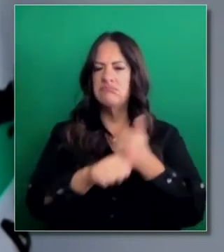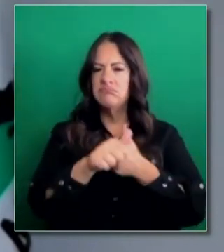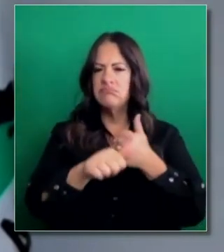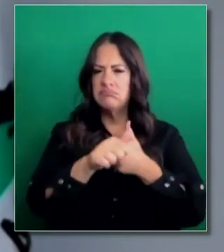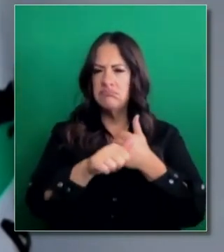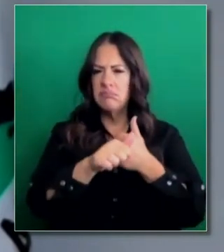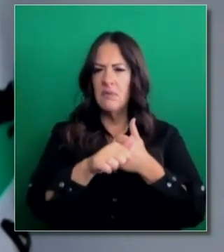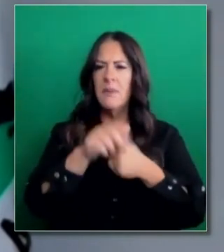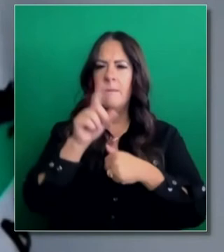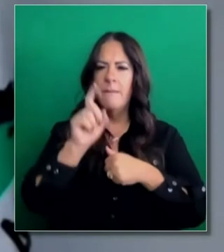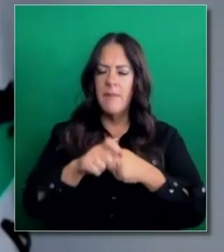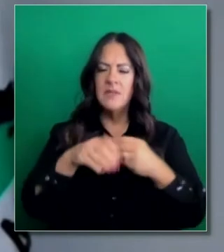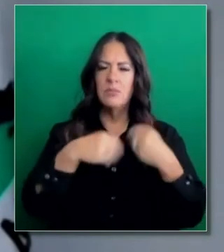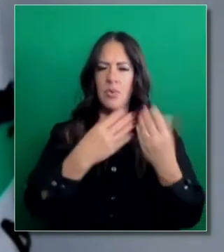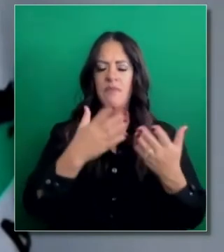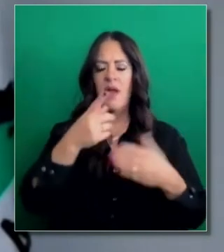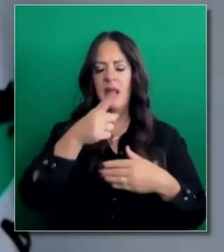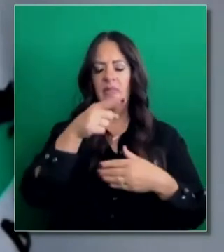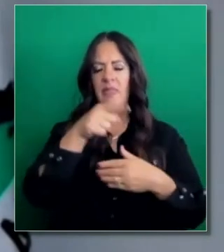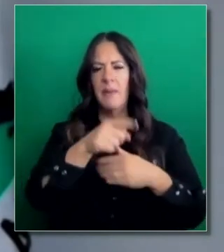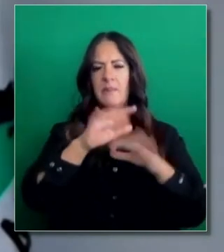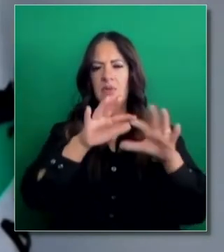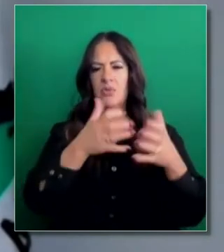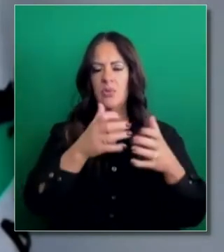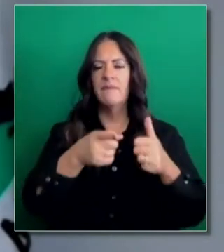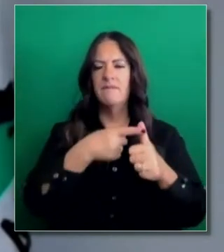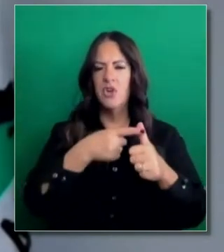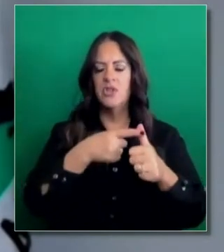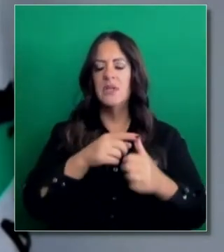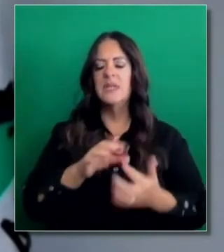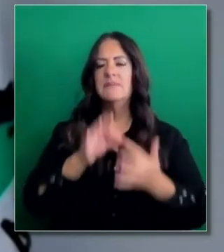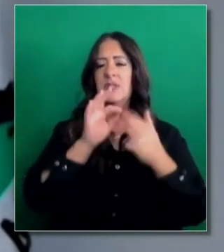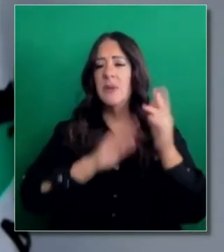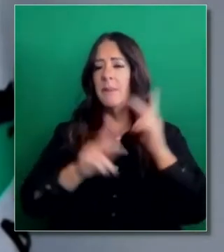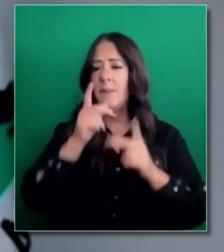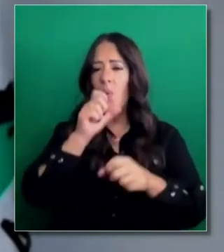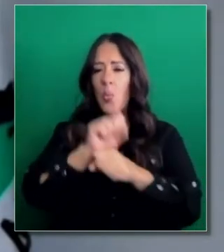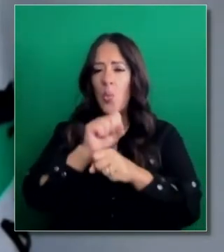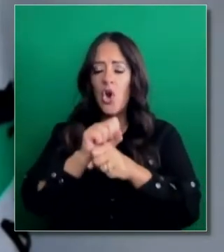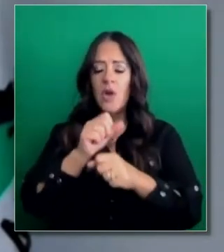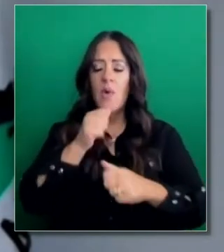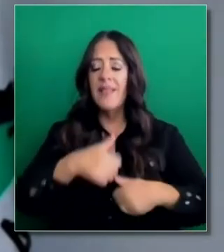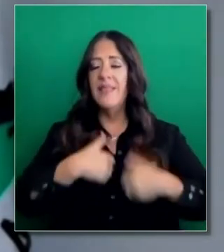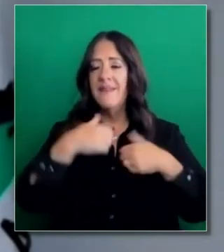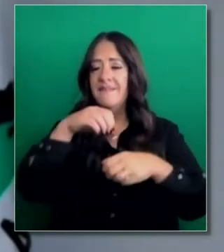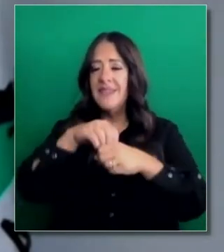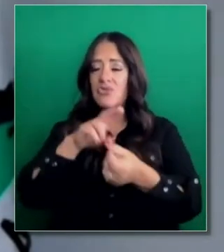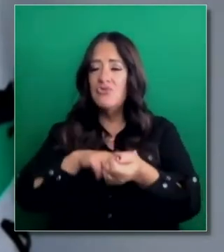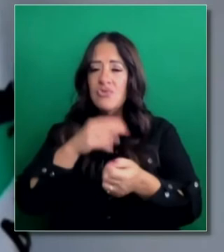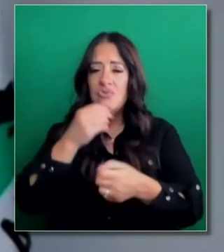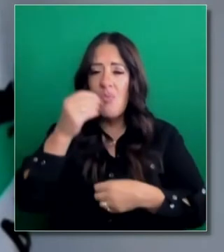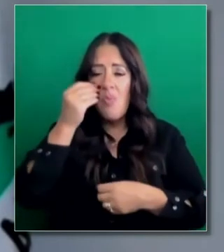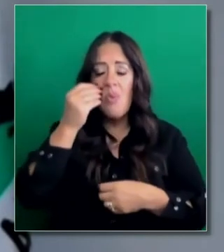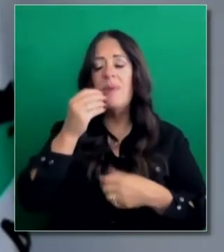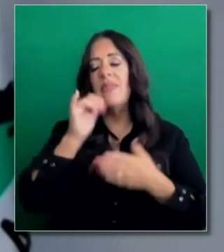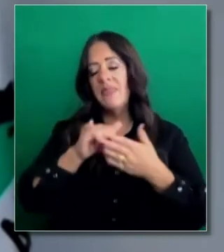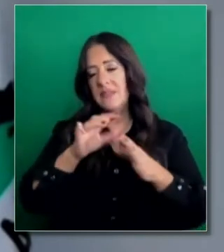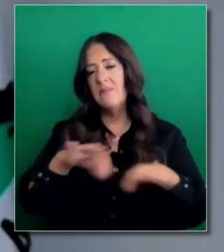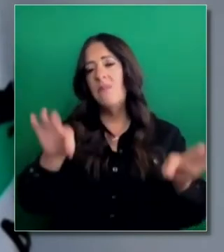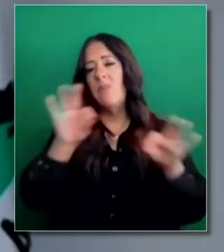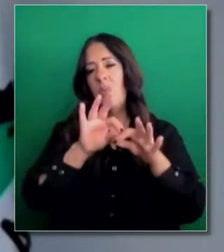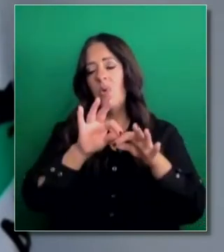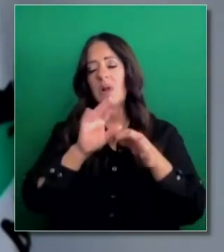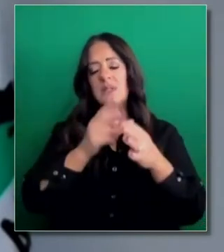población general pero en aquellas instalaciones donde hay congregación de personas